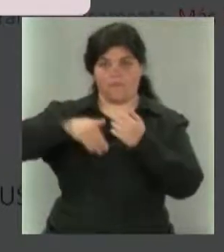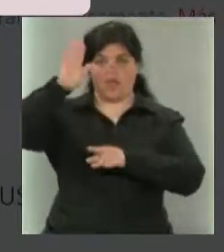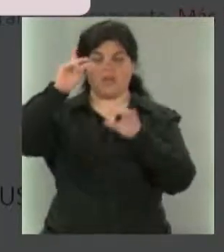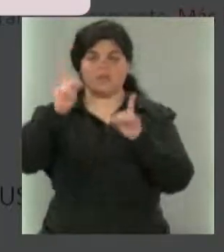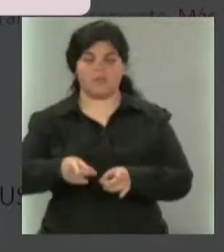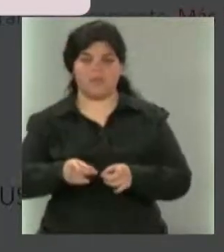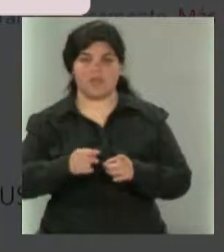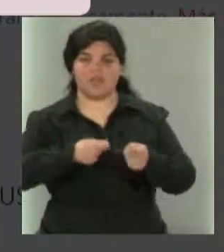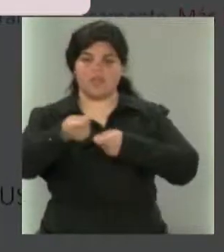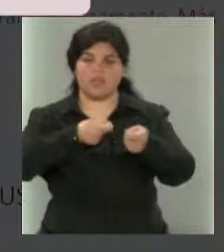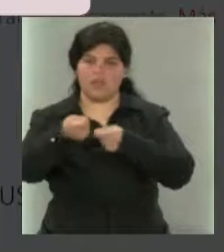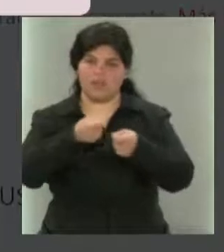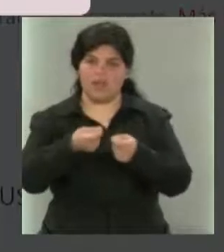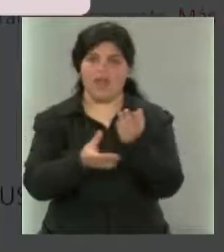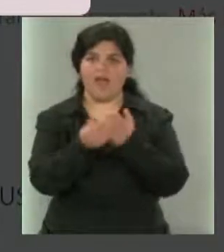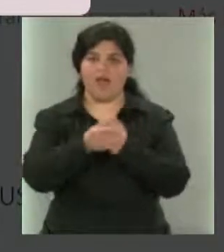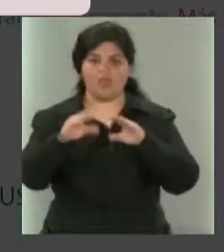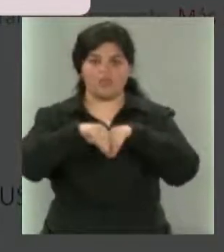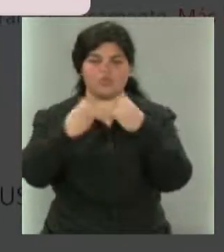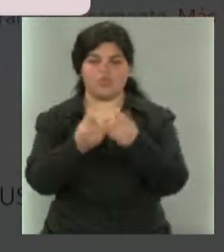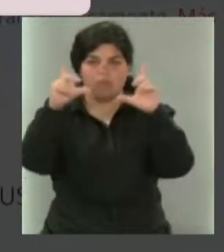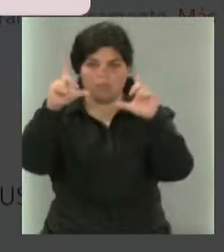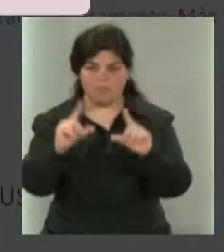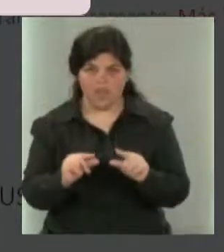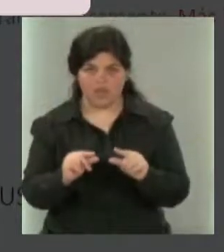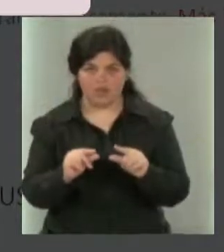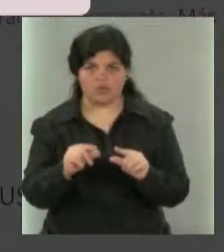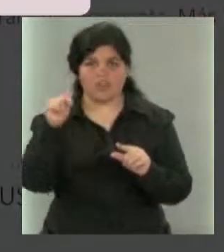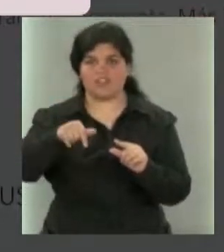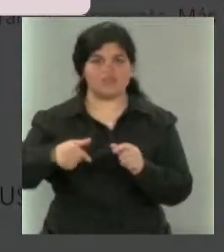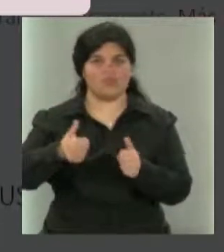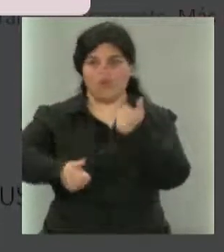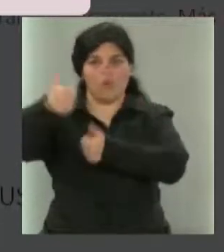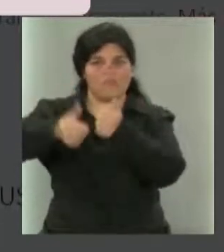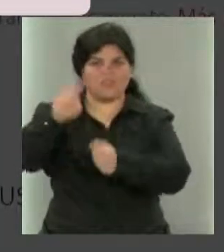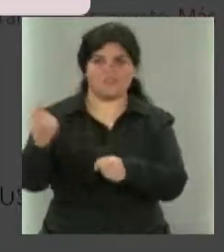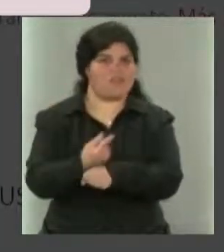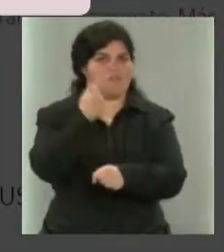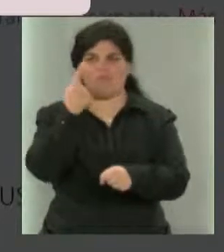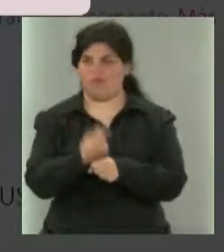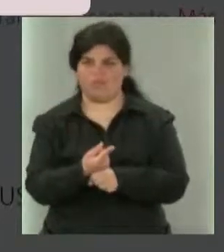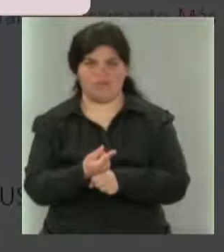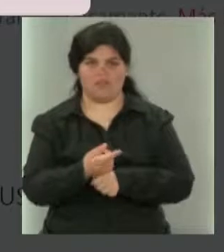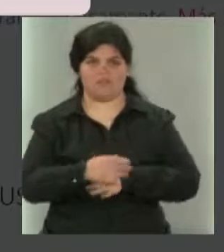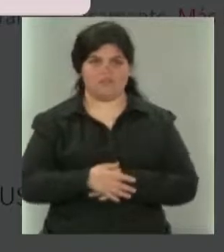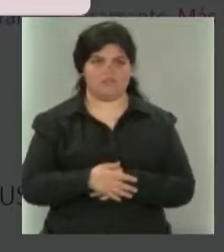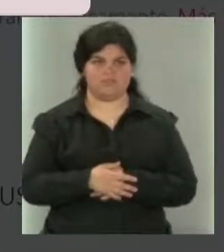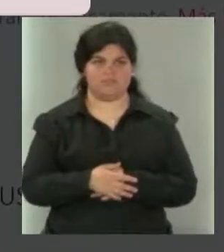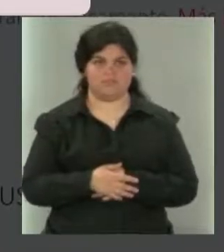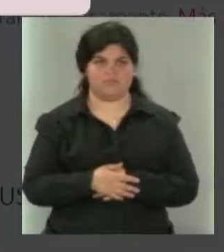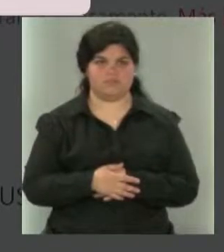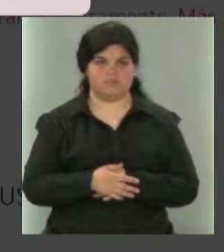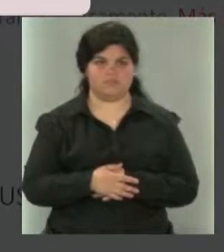cómo descender el costo logístico que hoy día tiene Argentina, que nos descoloca frente a nuestros competidores más cercanos. Bien, ahí se va escribiendo